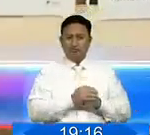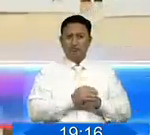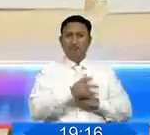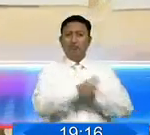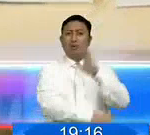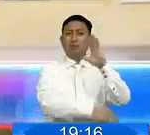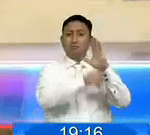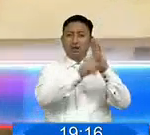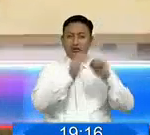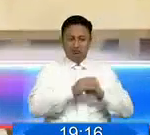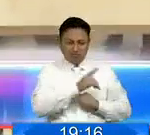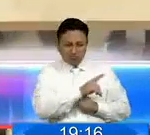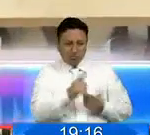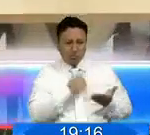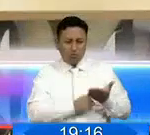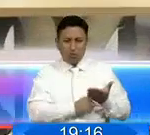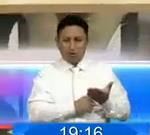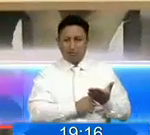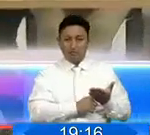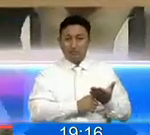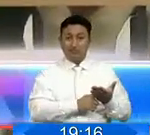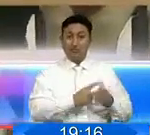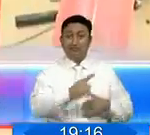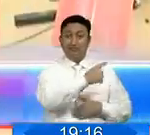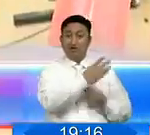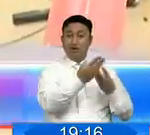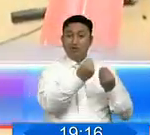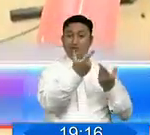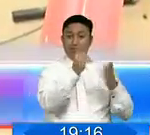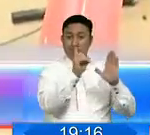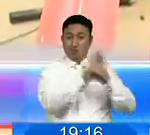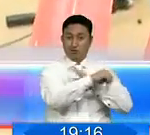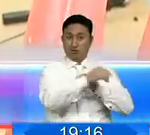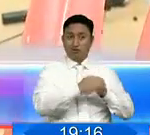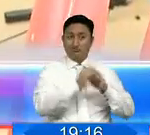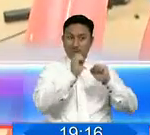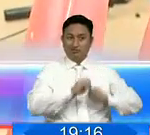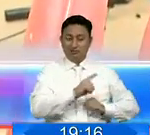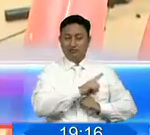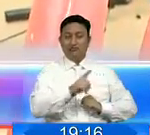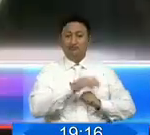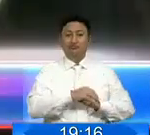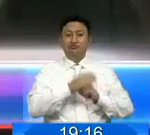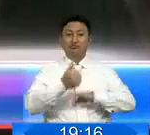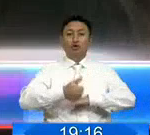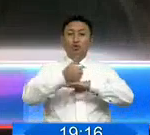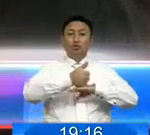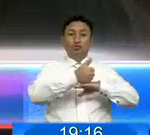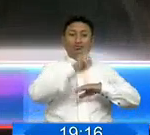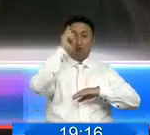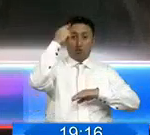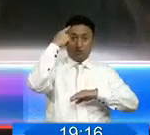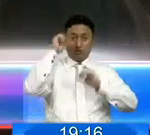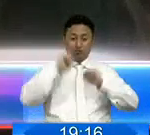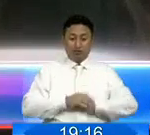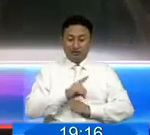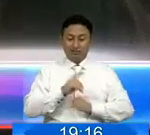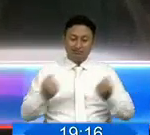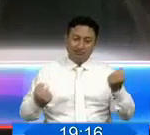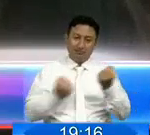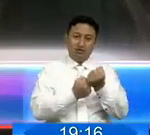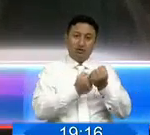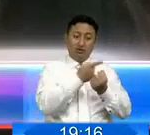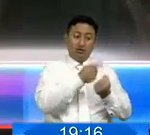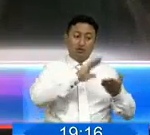de Pastaza, de donde al parecer provienen las denuncias, con lo cual decidió exhortar a varios entes gubernamentales para trabajar en pro de